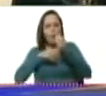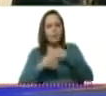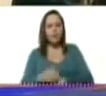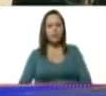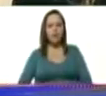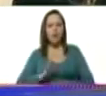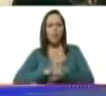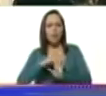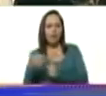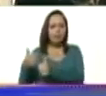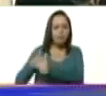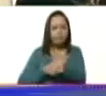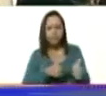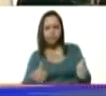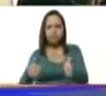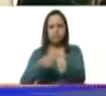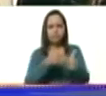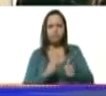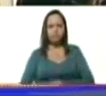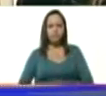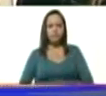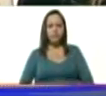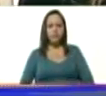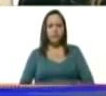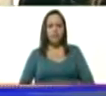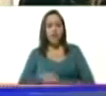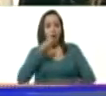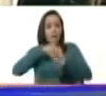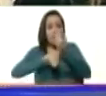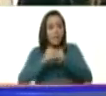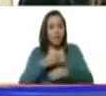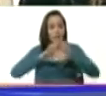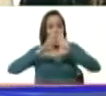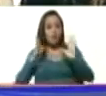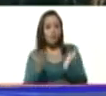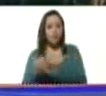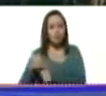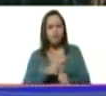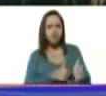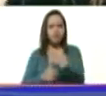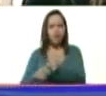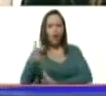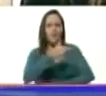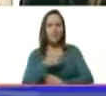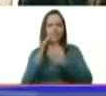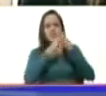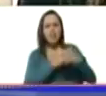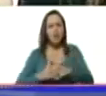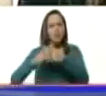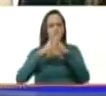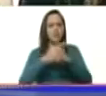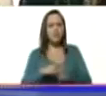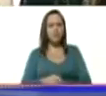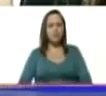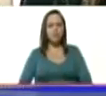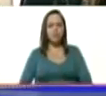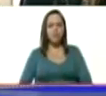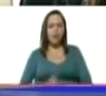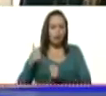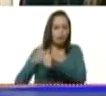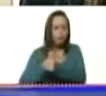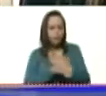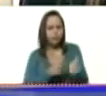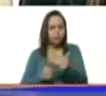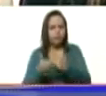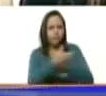nos persiguen las importaciones de alimentos en el mundo, el gobierno de Estados Unidos. Nos persiguen